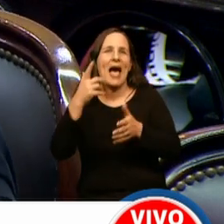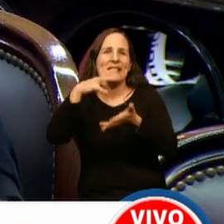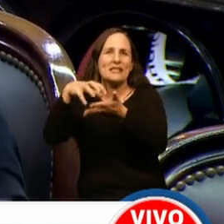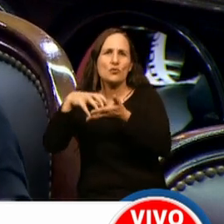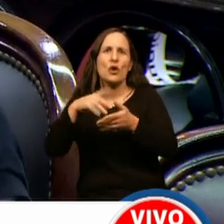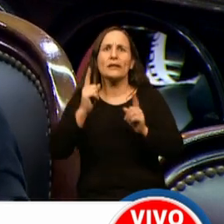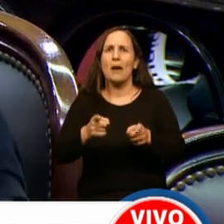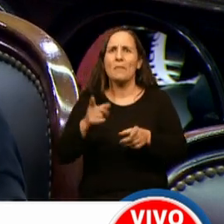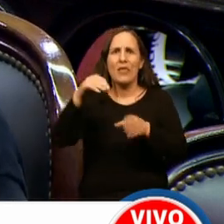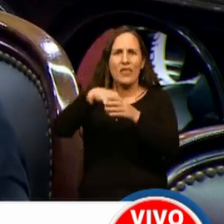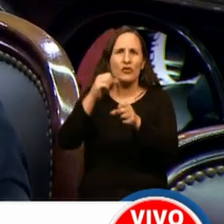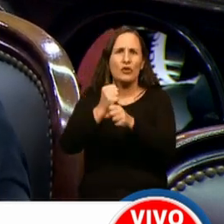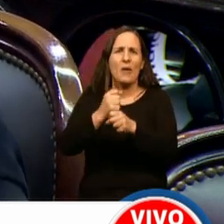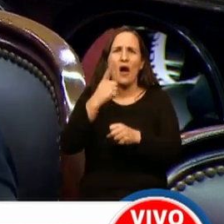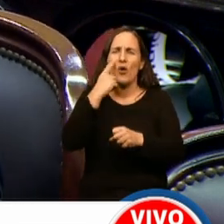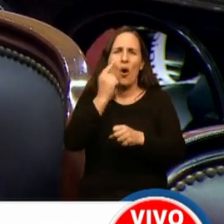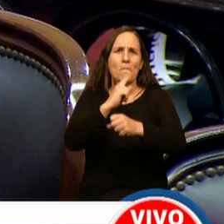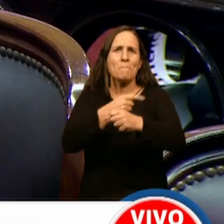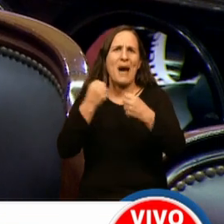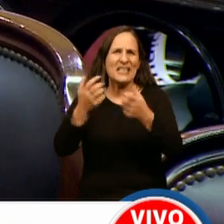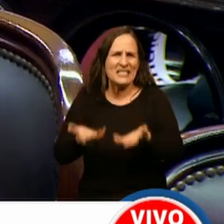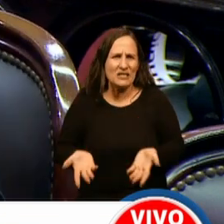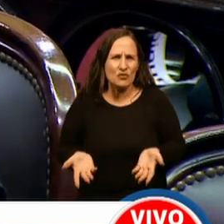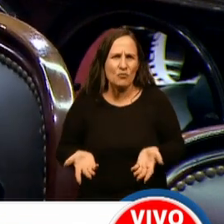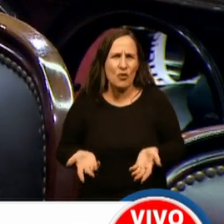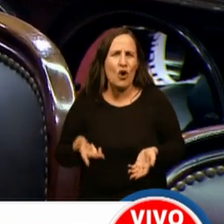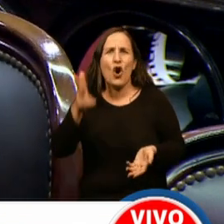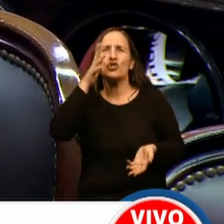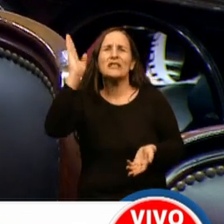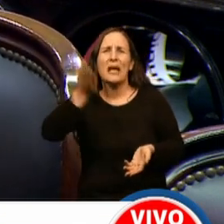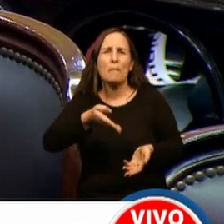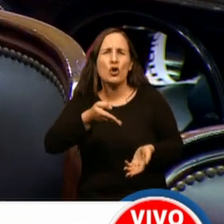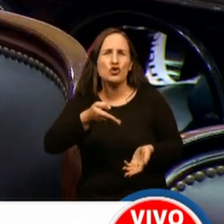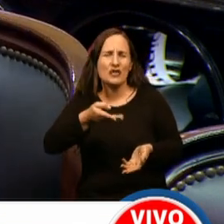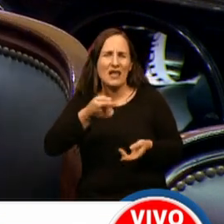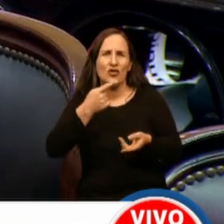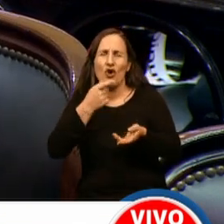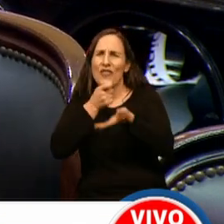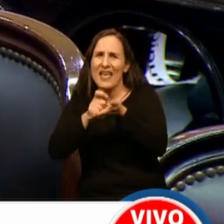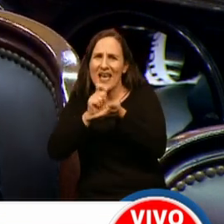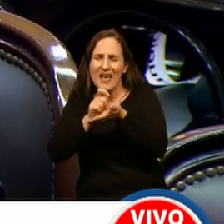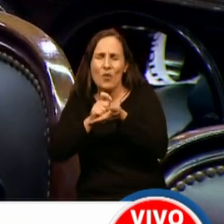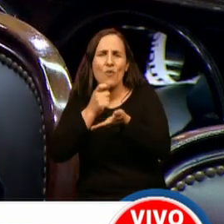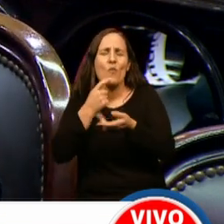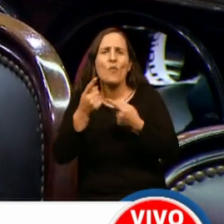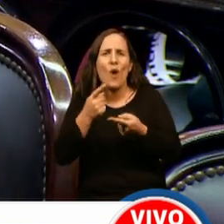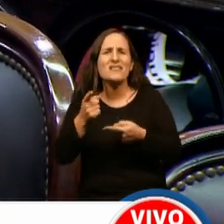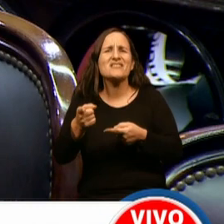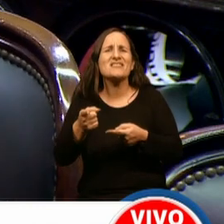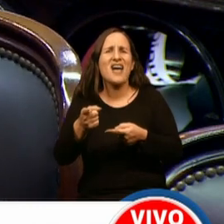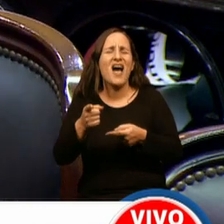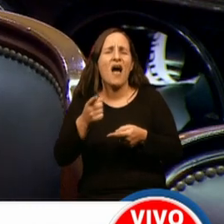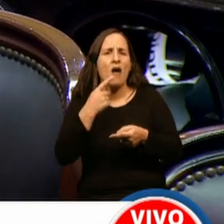ámbito laboral más del 80 por ciento de las mujeres encuestadas por periodistas de argentinas afirmaron haber sufrido